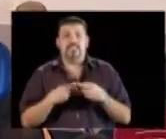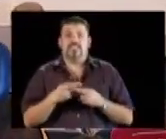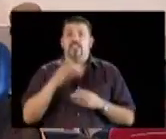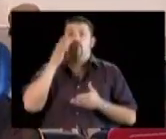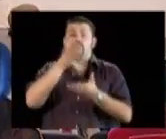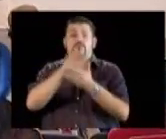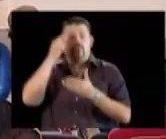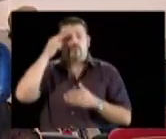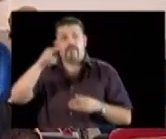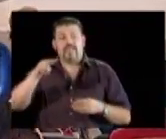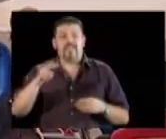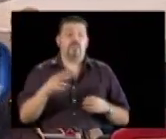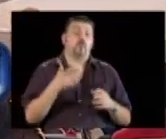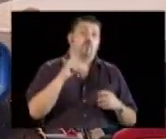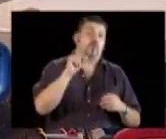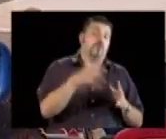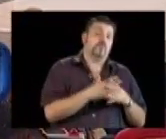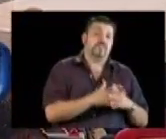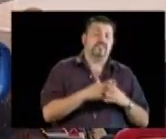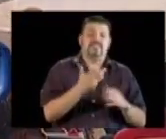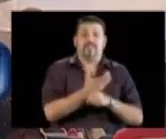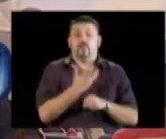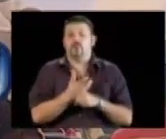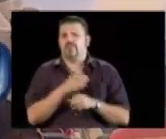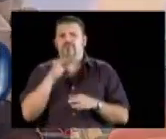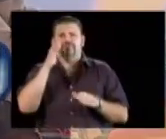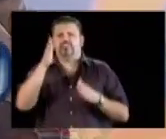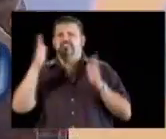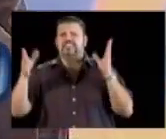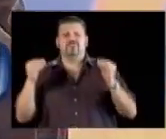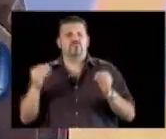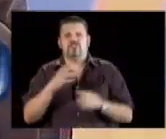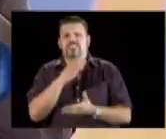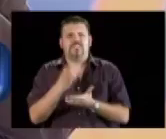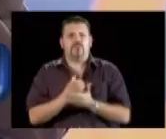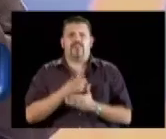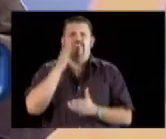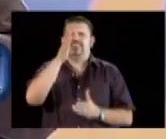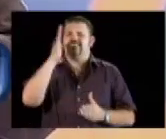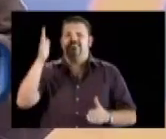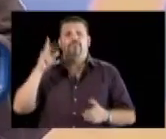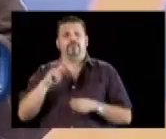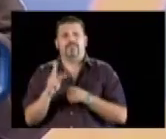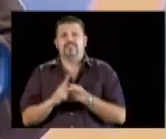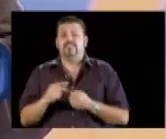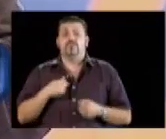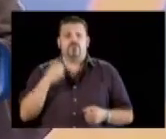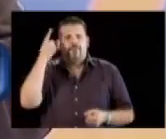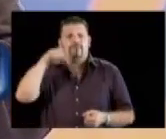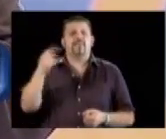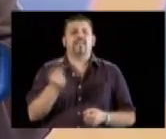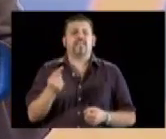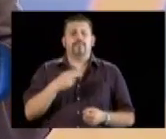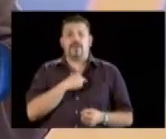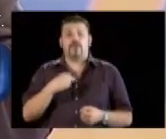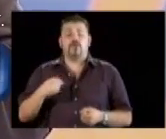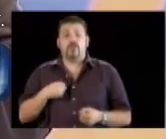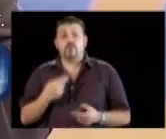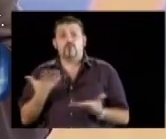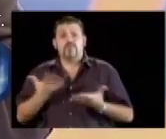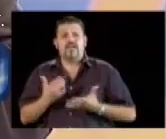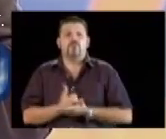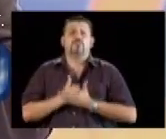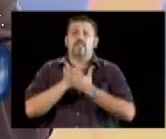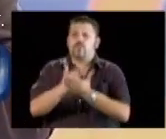Estados Unidos, después los rallies y todo el resto del año vamos a visitar muchísimas ciudades. ¿Para qué? Para ayudarlos a crecer cada uno de ustedes,